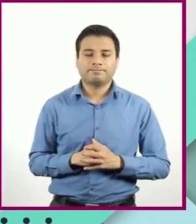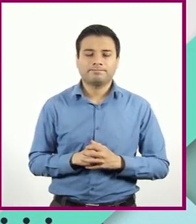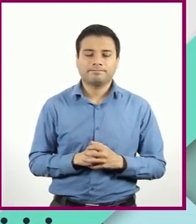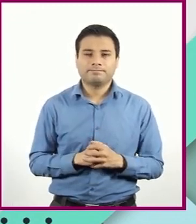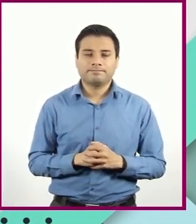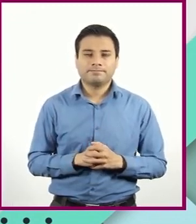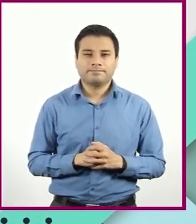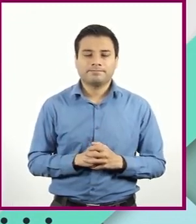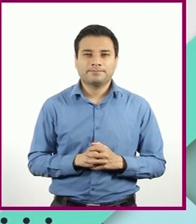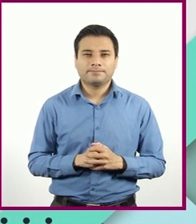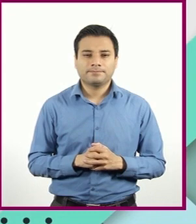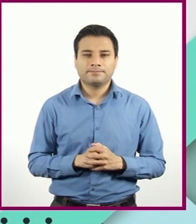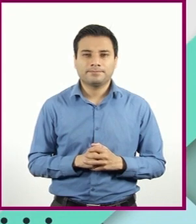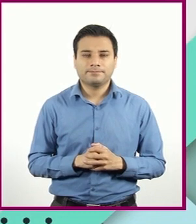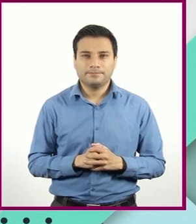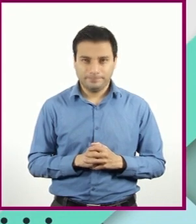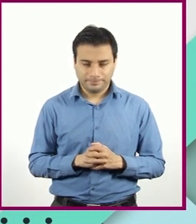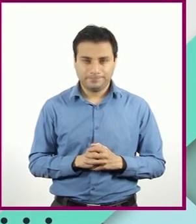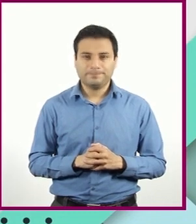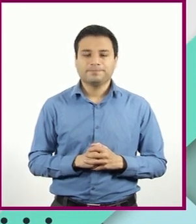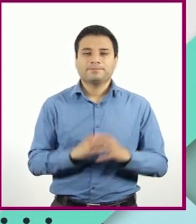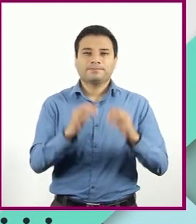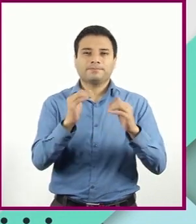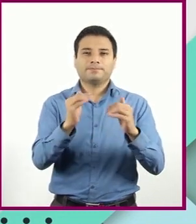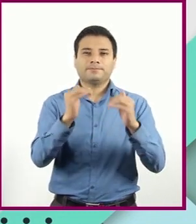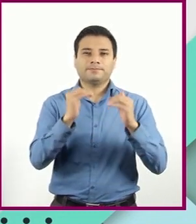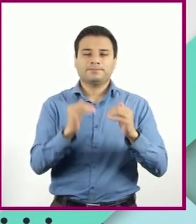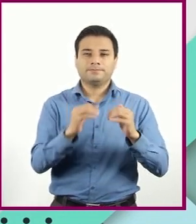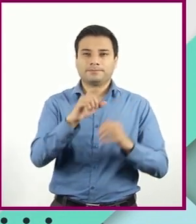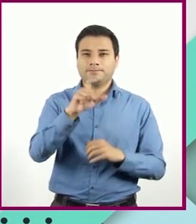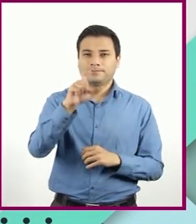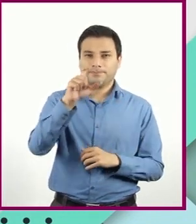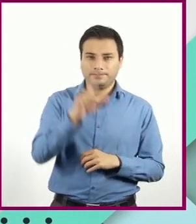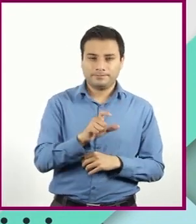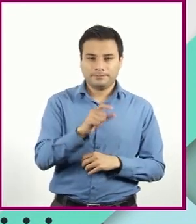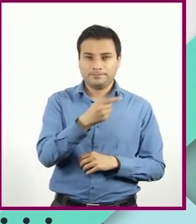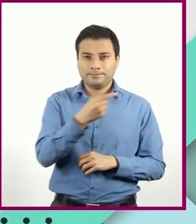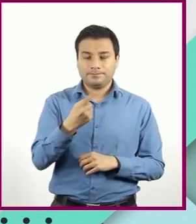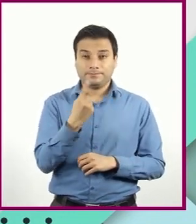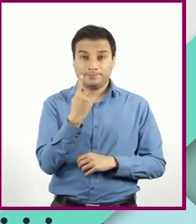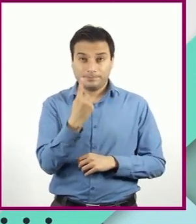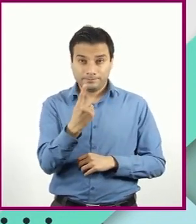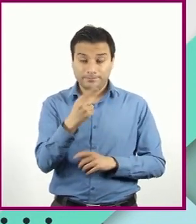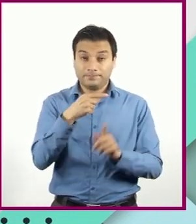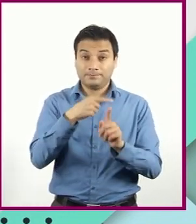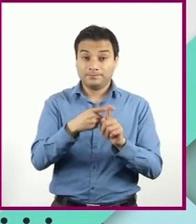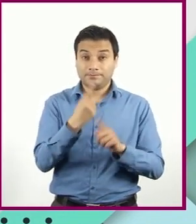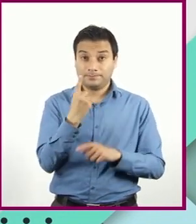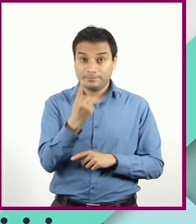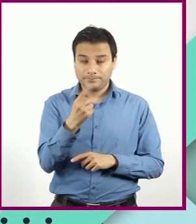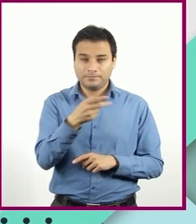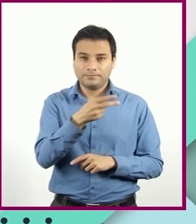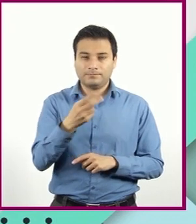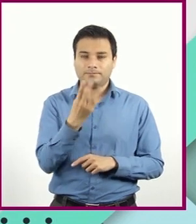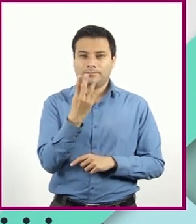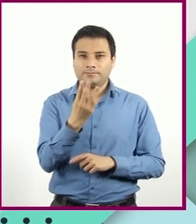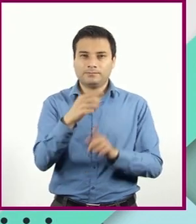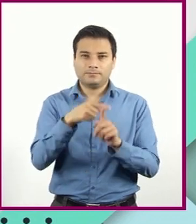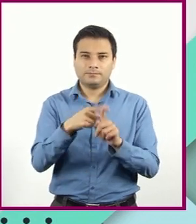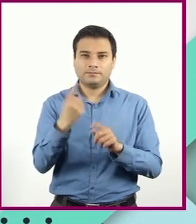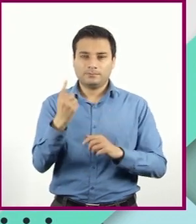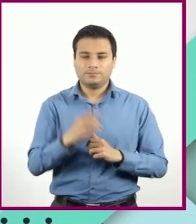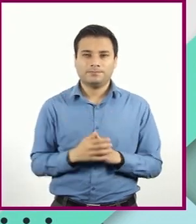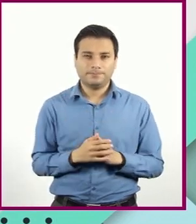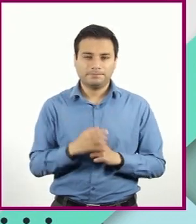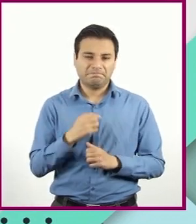incógnita. Resulta ahora la expresión x menos 1 más 1 igual a 3 más 1.